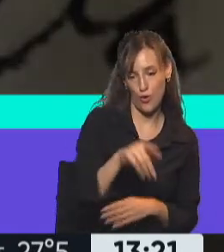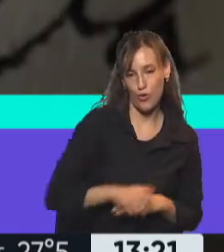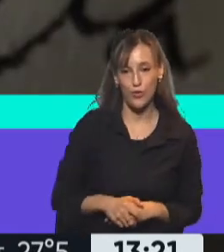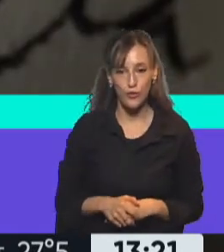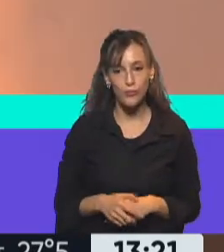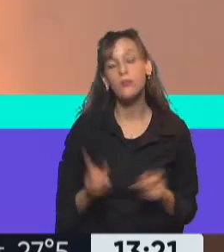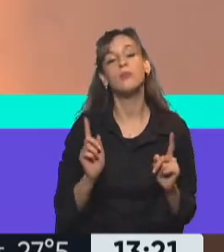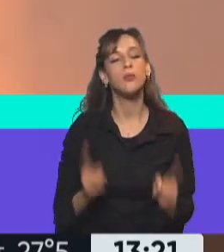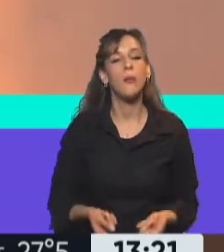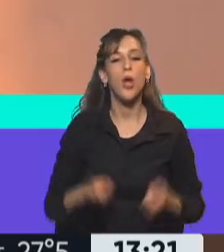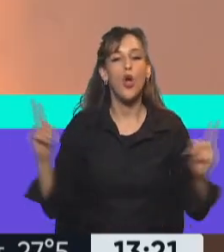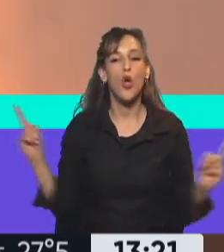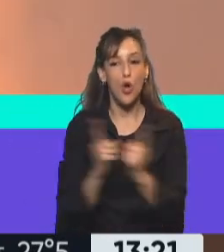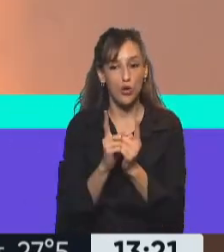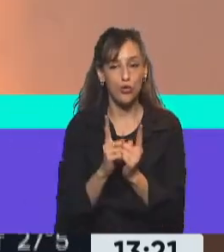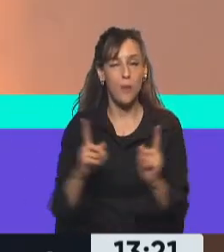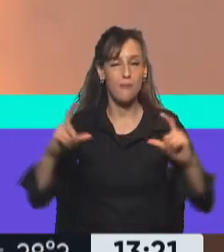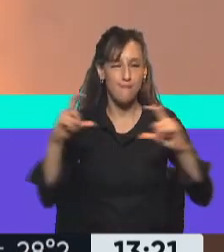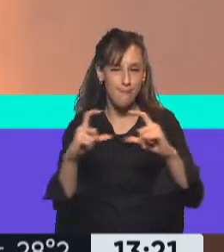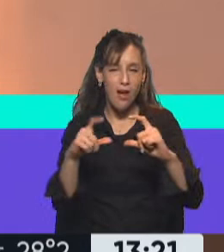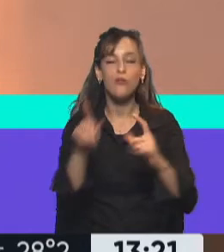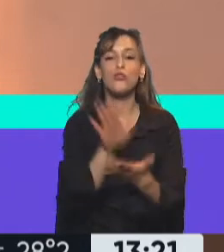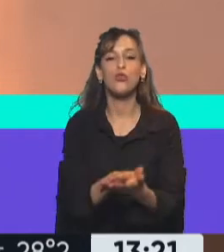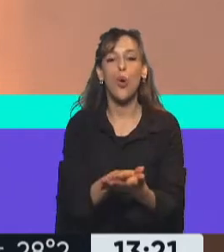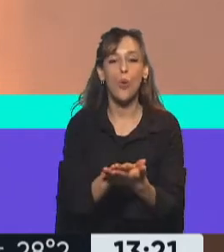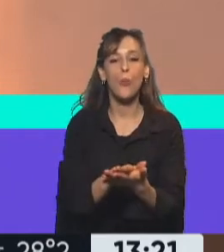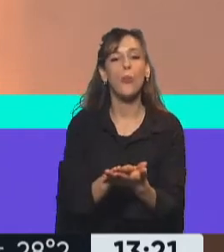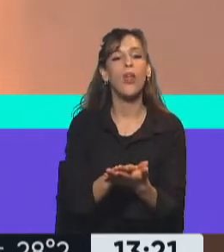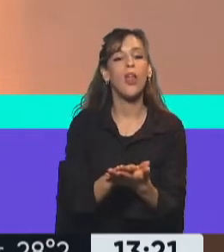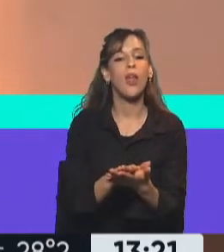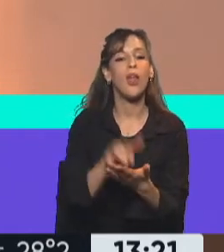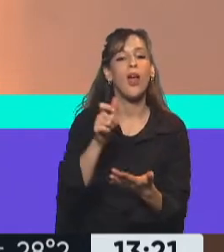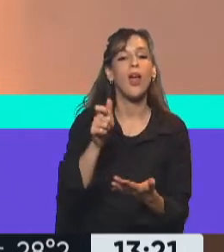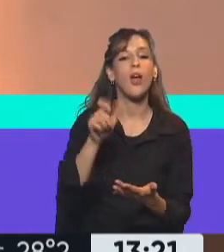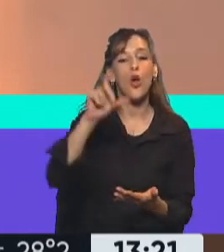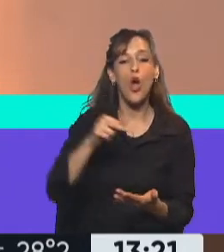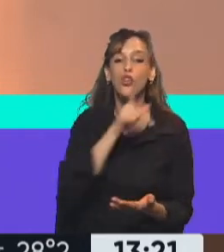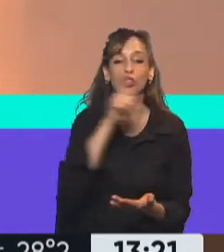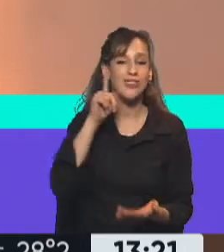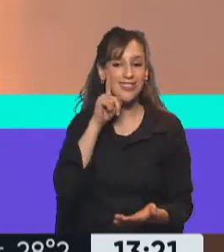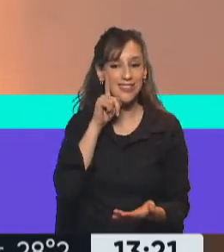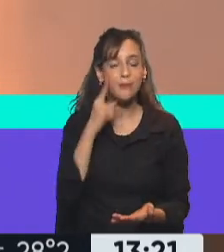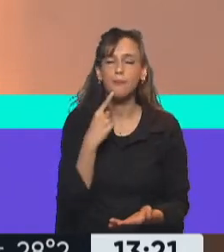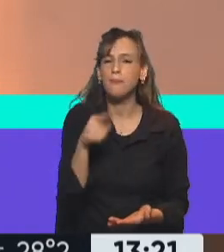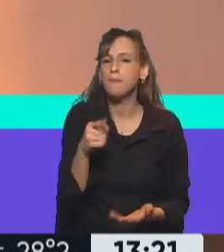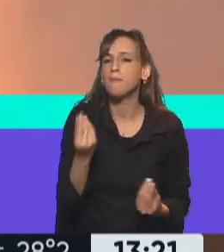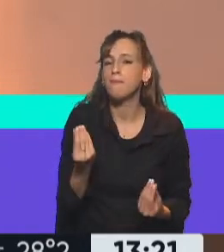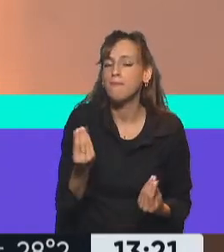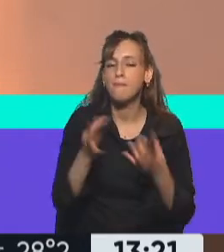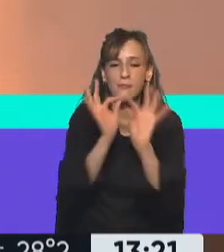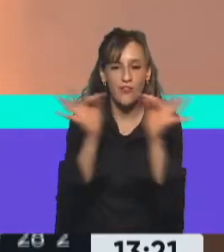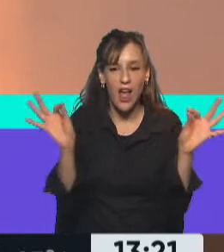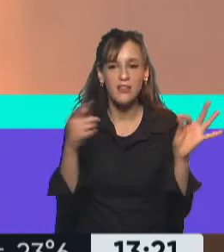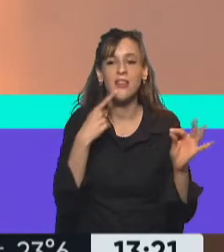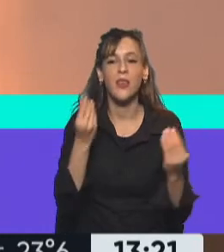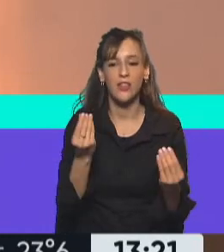hay un fragmento muy corto de la novela Sudeste de Haroldo Conti, donde dice que el junco